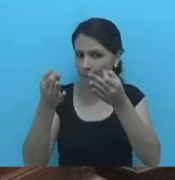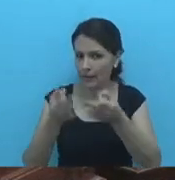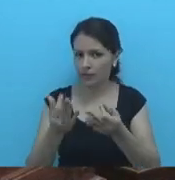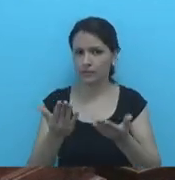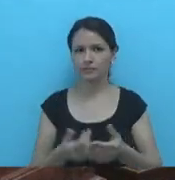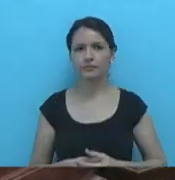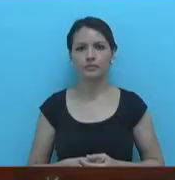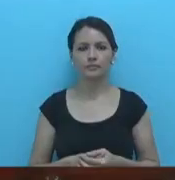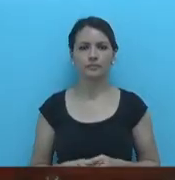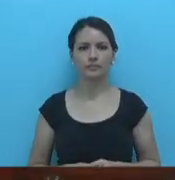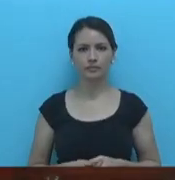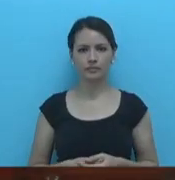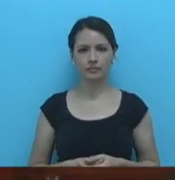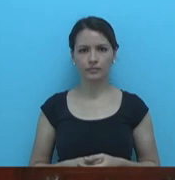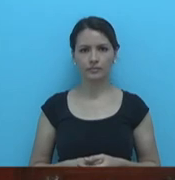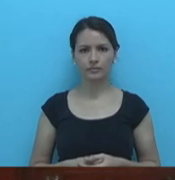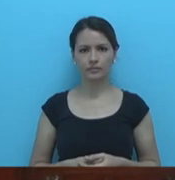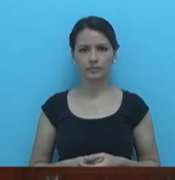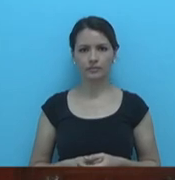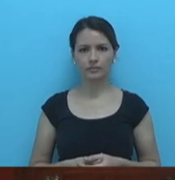para la semana que viene.